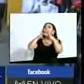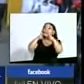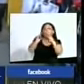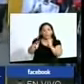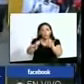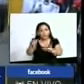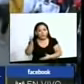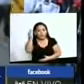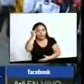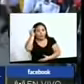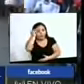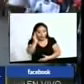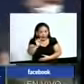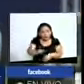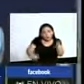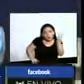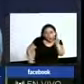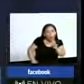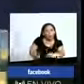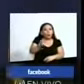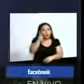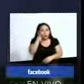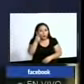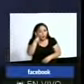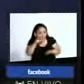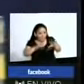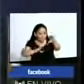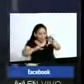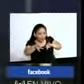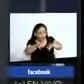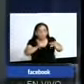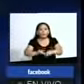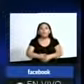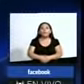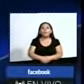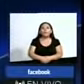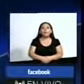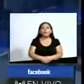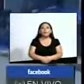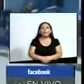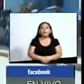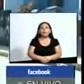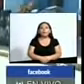busca determinar dónde se encuentra la mayor concentración de casos.